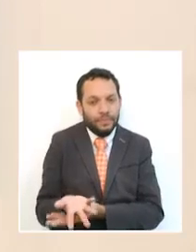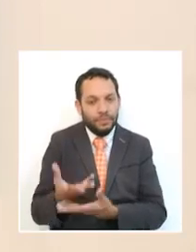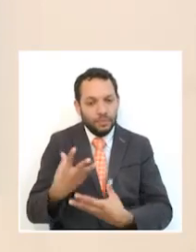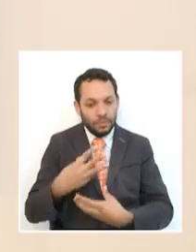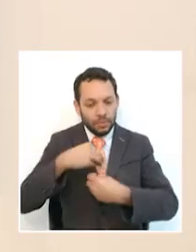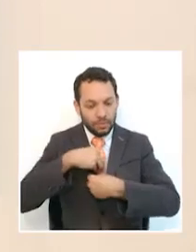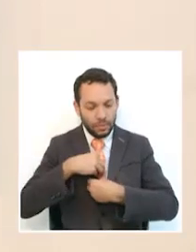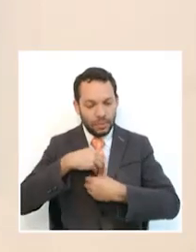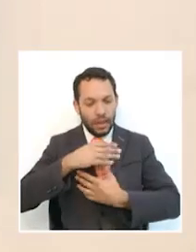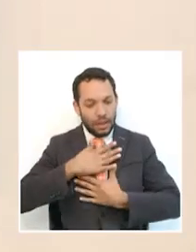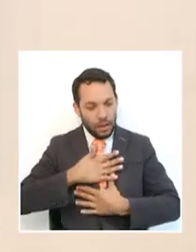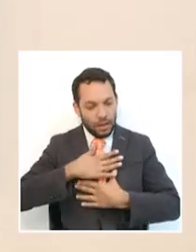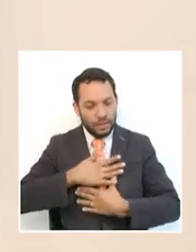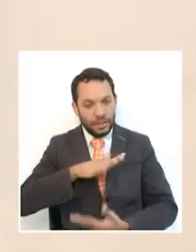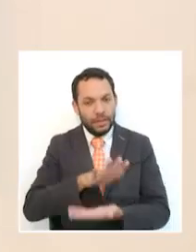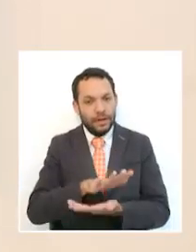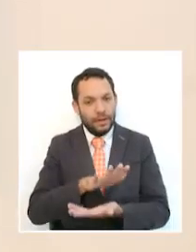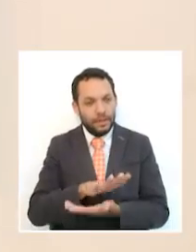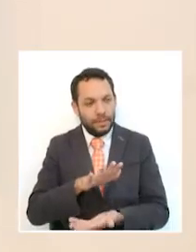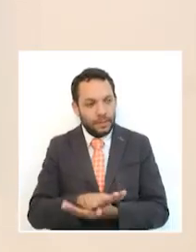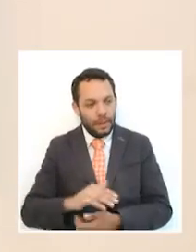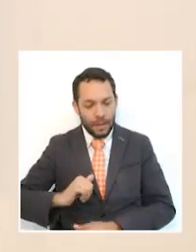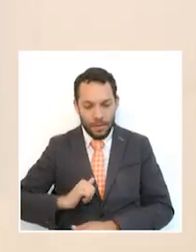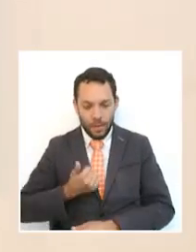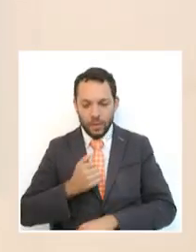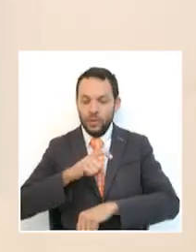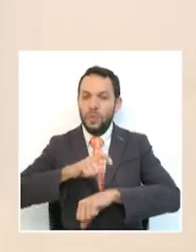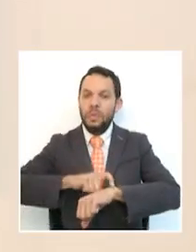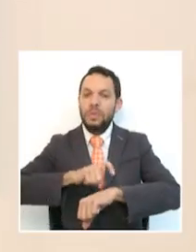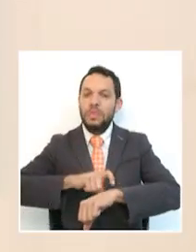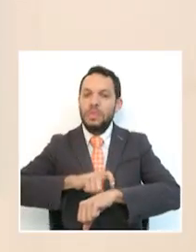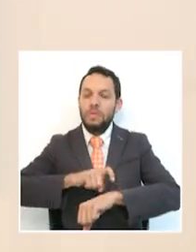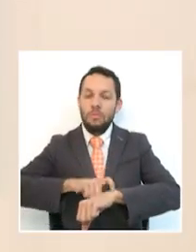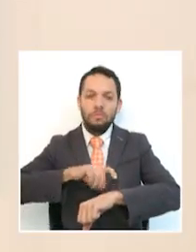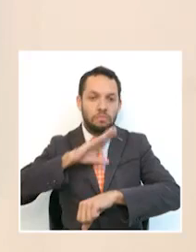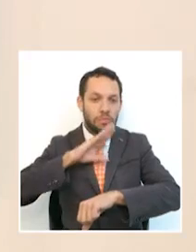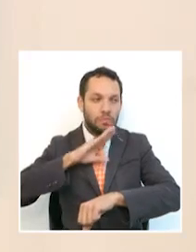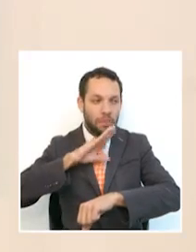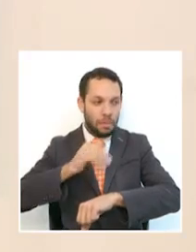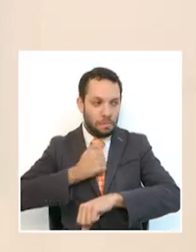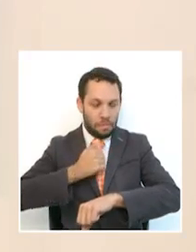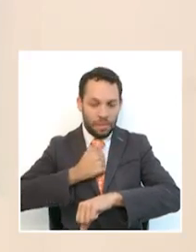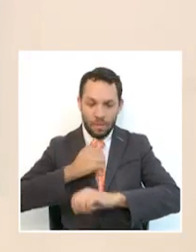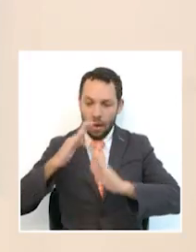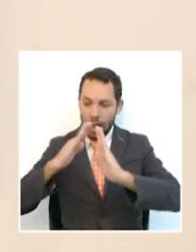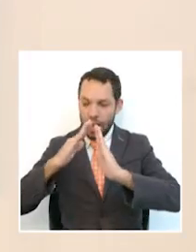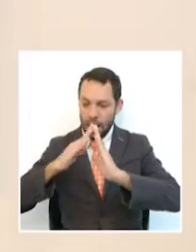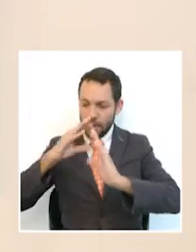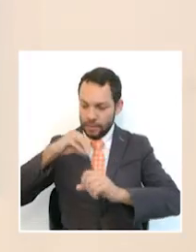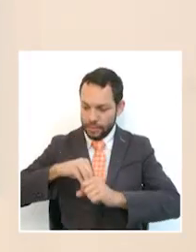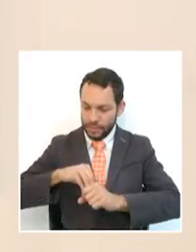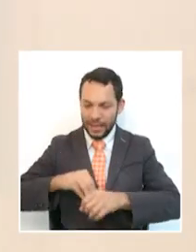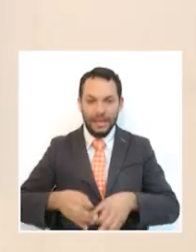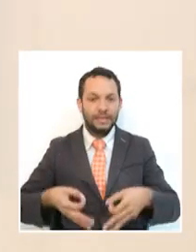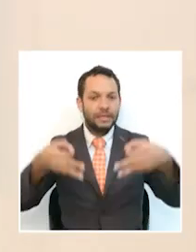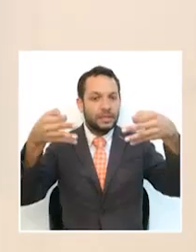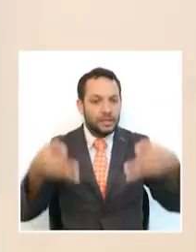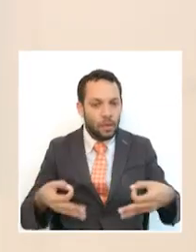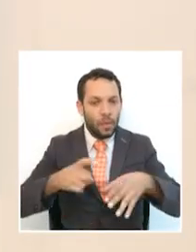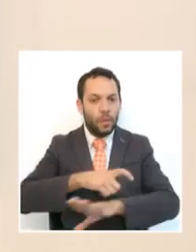como estar tranquilos y cómo aprovechar este tiempo en donde vamos a tener que estar con nosotros mismos para definitivamente